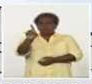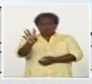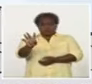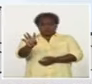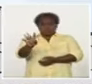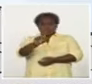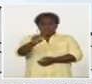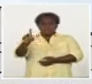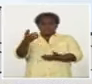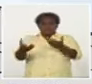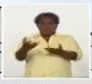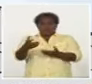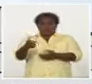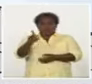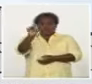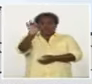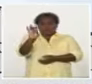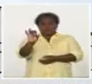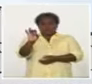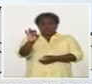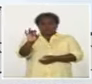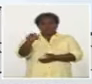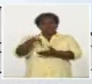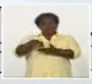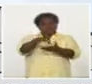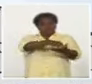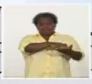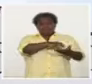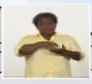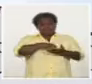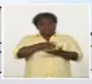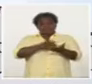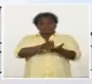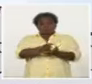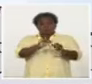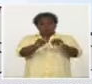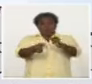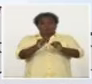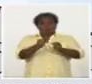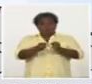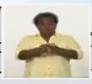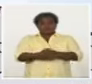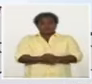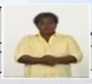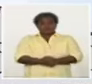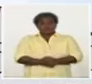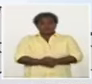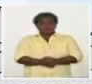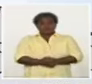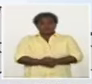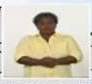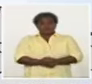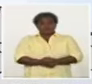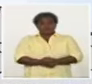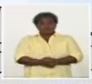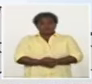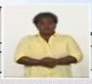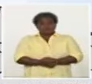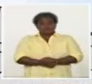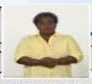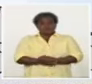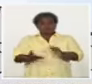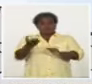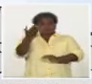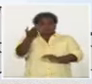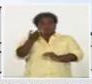Cienfuegos 17. Son territorios que han mantenido un control de la pandemia y que de todas formas un incremento en el